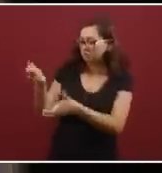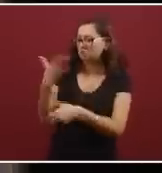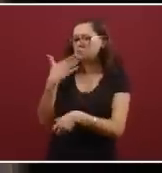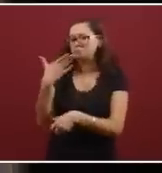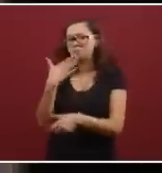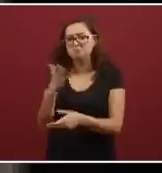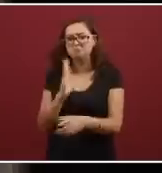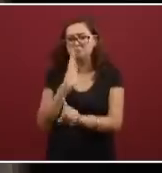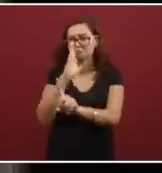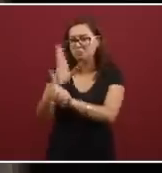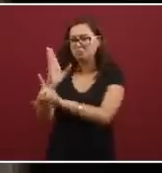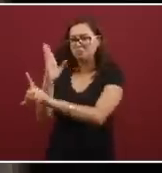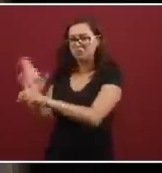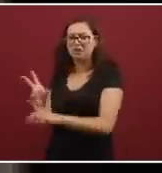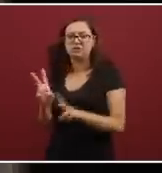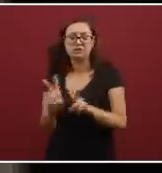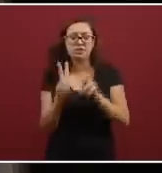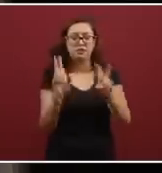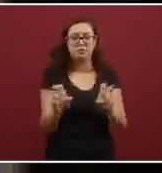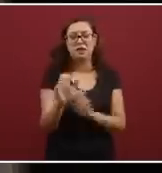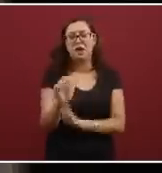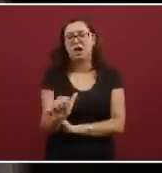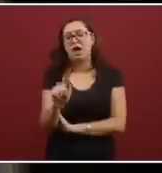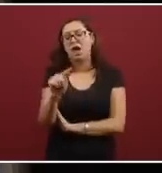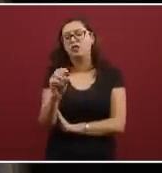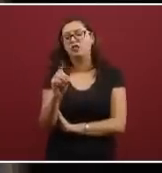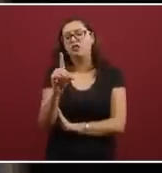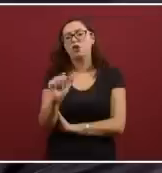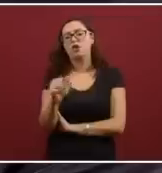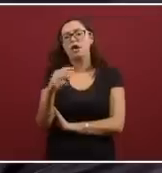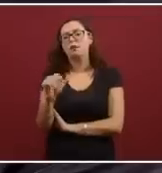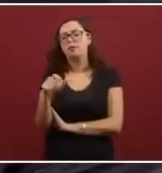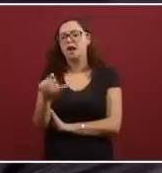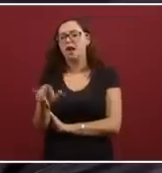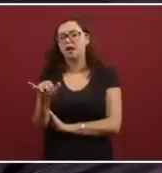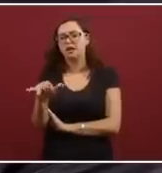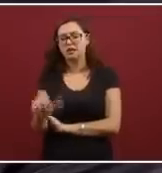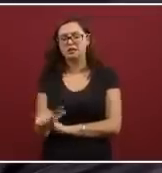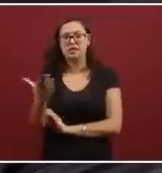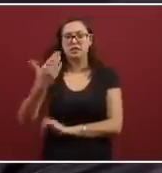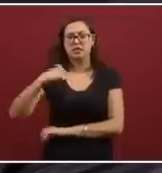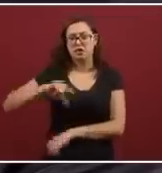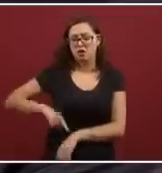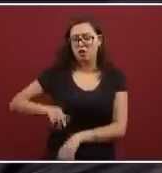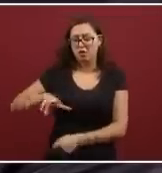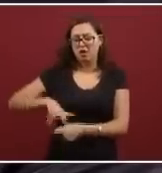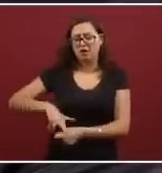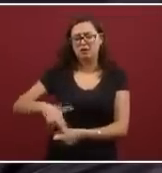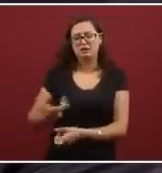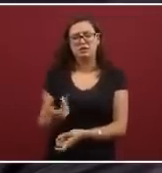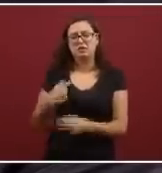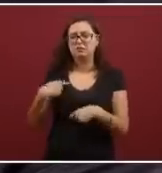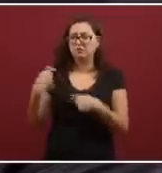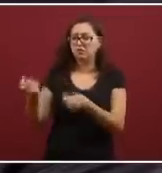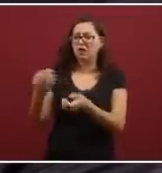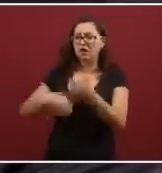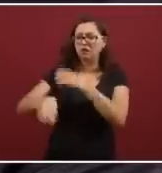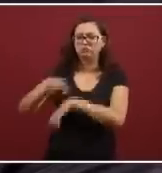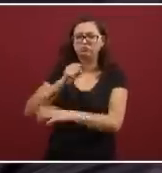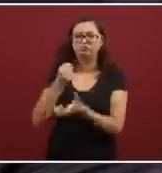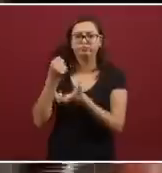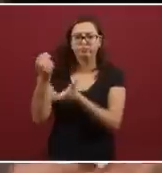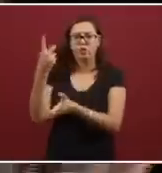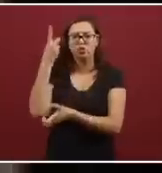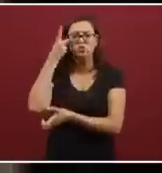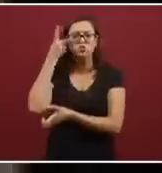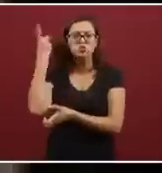caso muy sonado que se llama A Toda Máquina, se conoce como A Todo Moche, en el que el gobernador Enrique Alfaro entregó a una empresa que, cuyo dueño